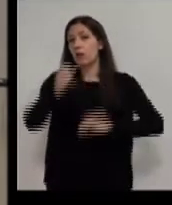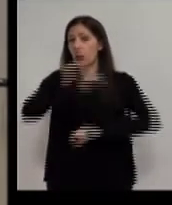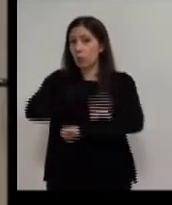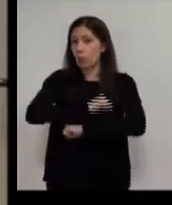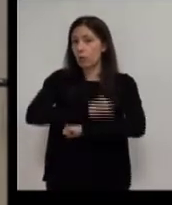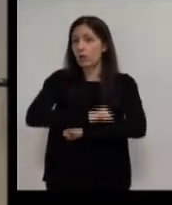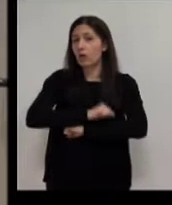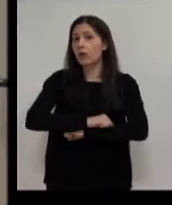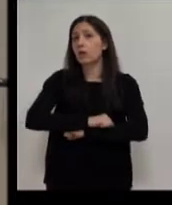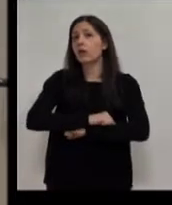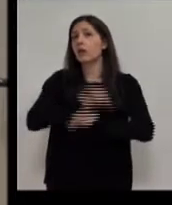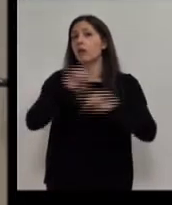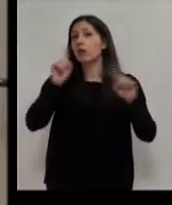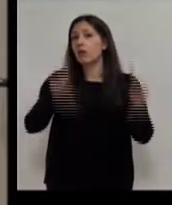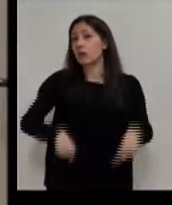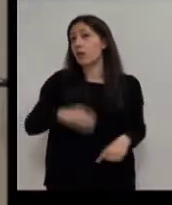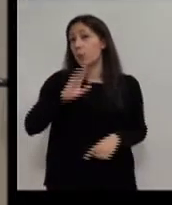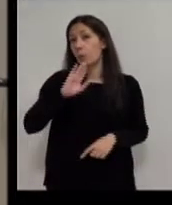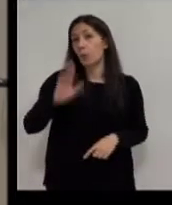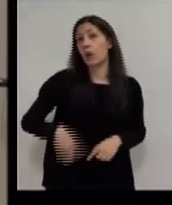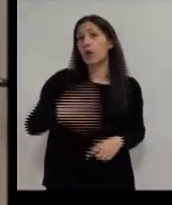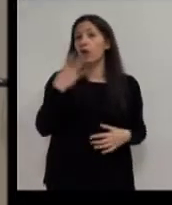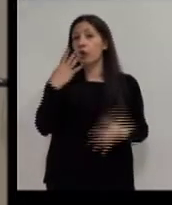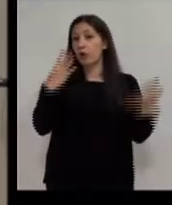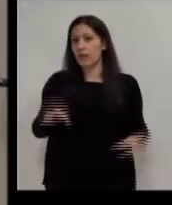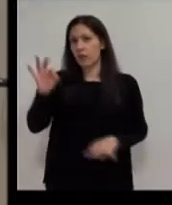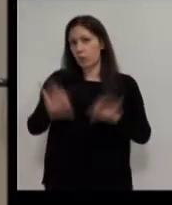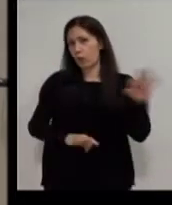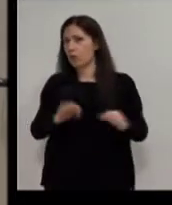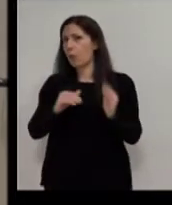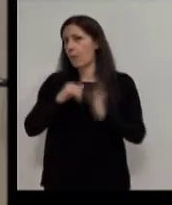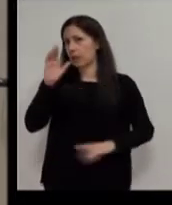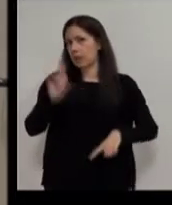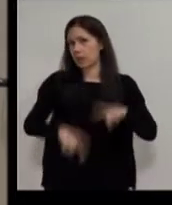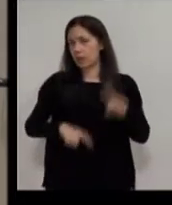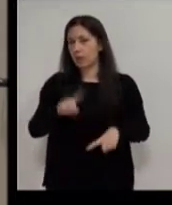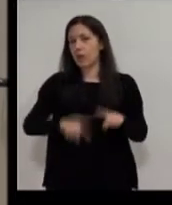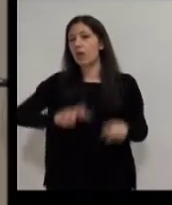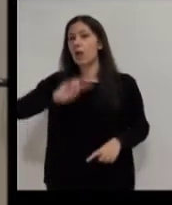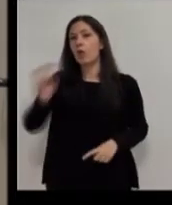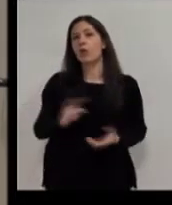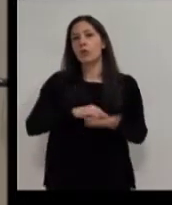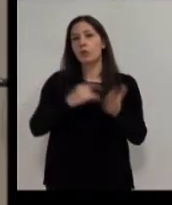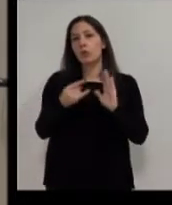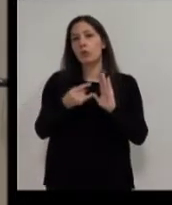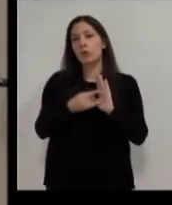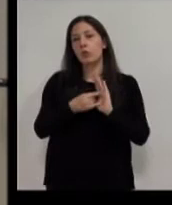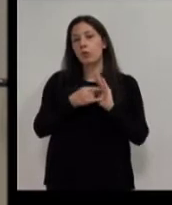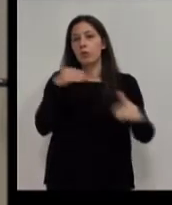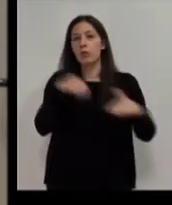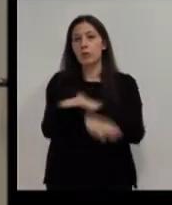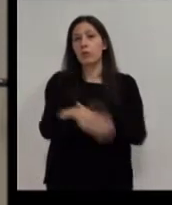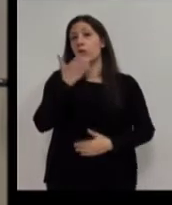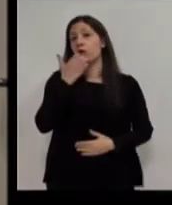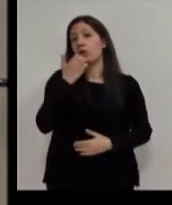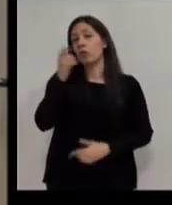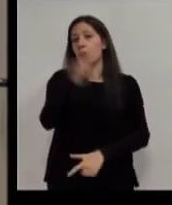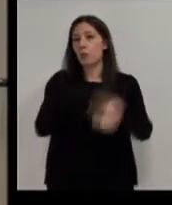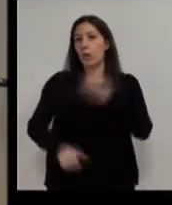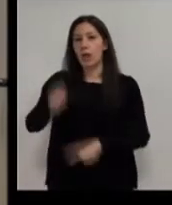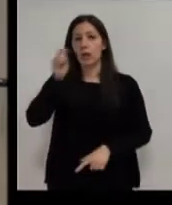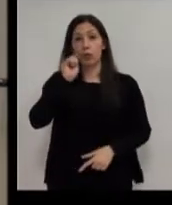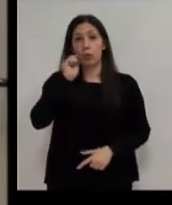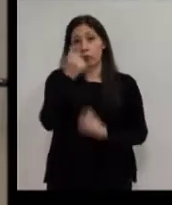para Android, para iOS y para Windows Mobile, si acaso, así que llegamos al 90% o más. Bueno, algunas soluciones de accesibilidad útiles en